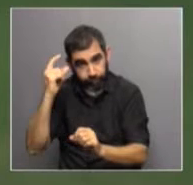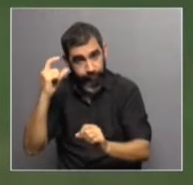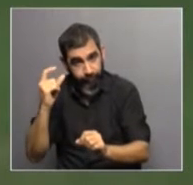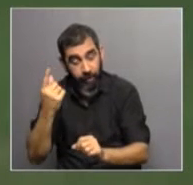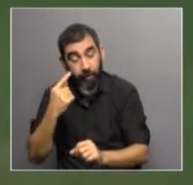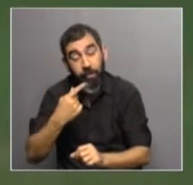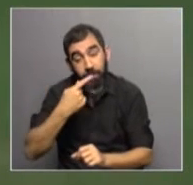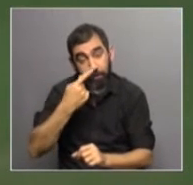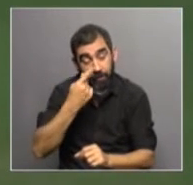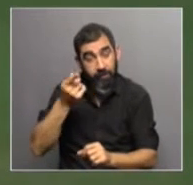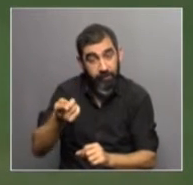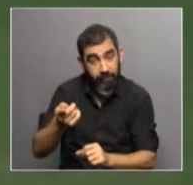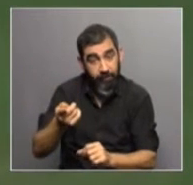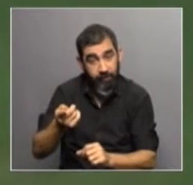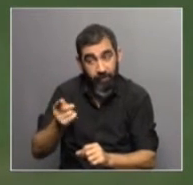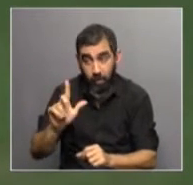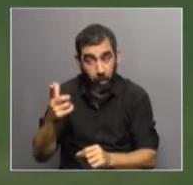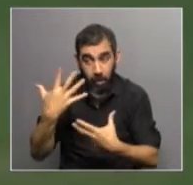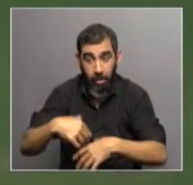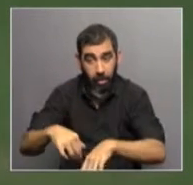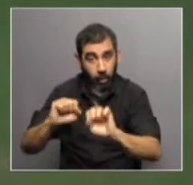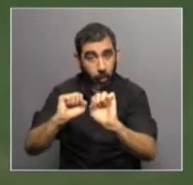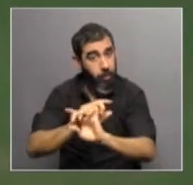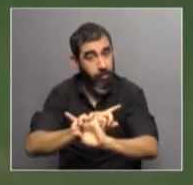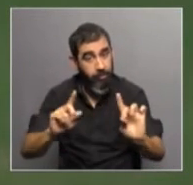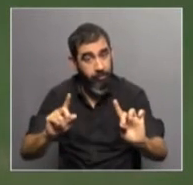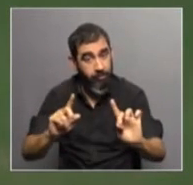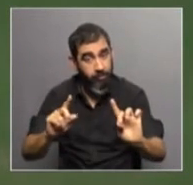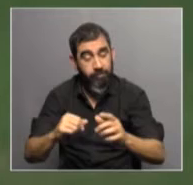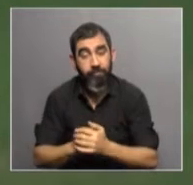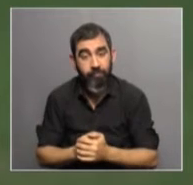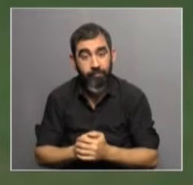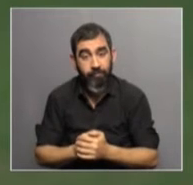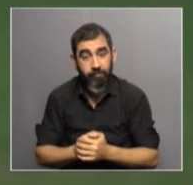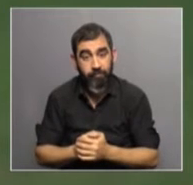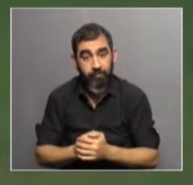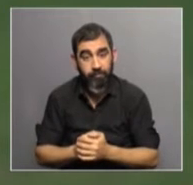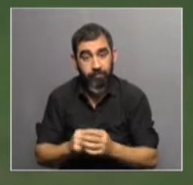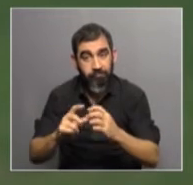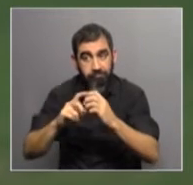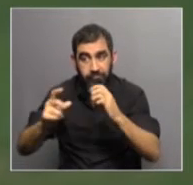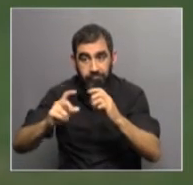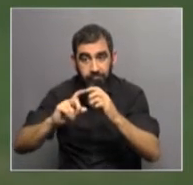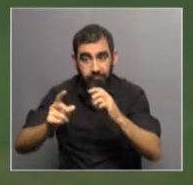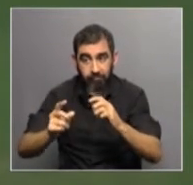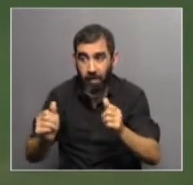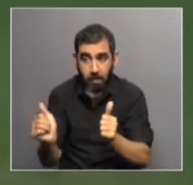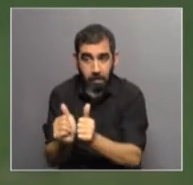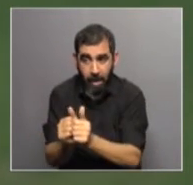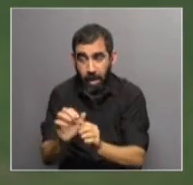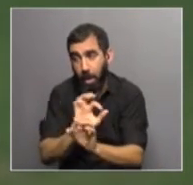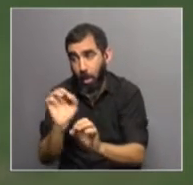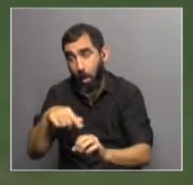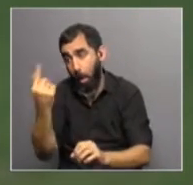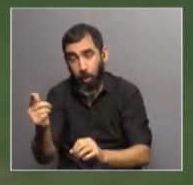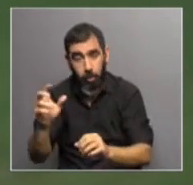interesante es que no encontró eso. Tanto le daba disparar a las neuronas del núcleo accumbens cuando estaba con la pareja que cuando